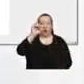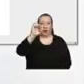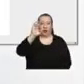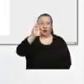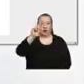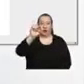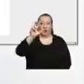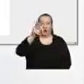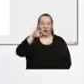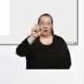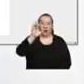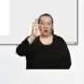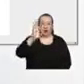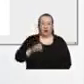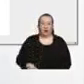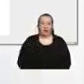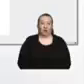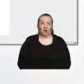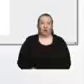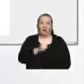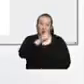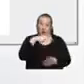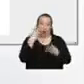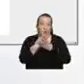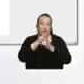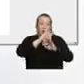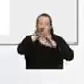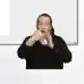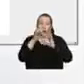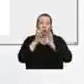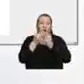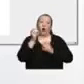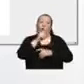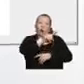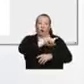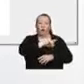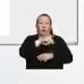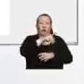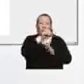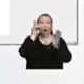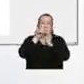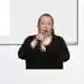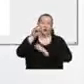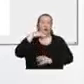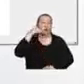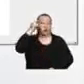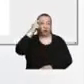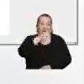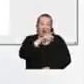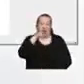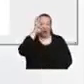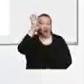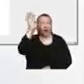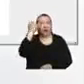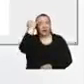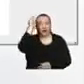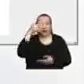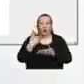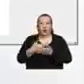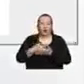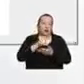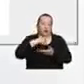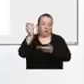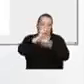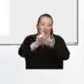dice o te metemos presa toda la familia o cosas a correr y como no la alcanzamos las pruebas y son cuadernos que donde registraba